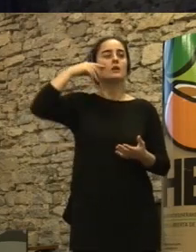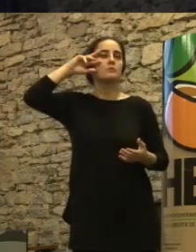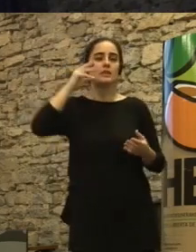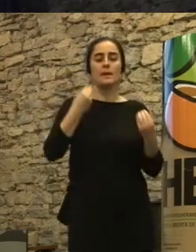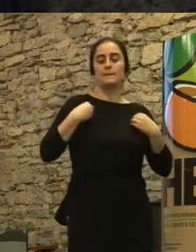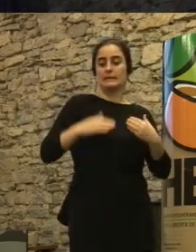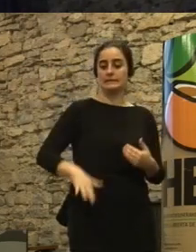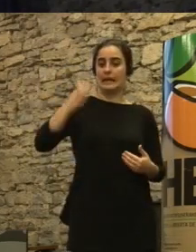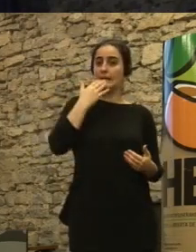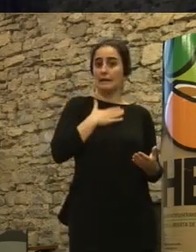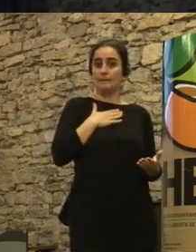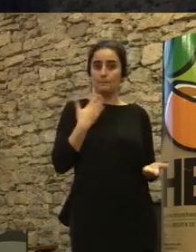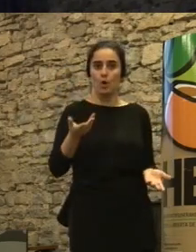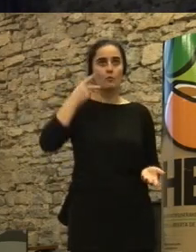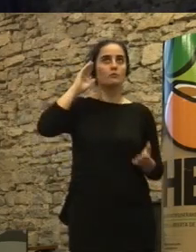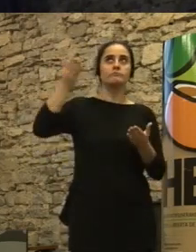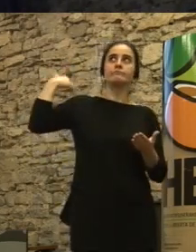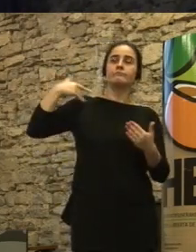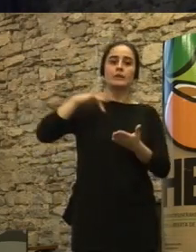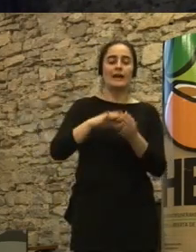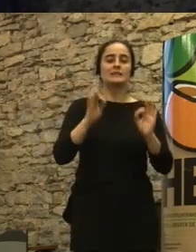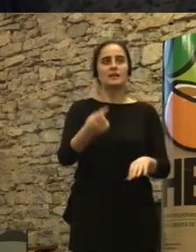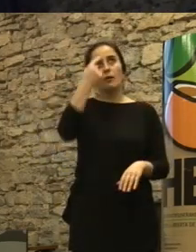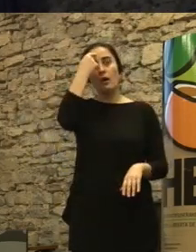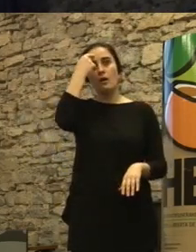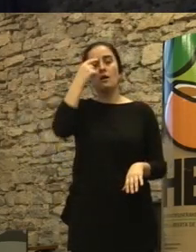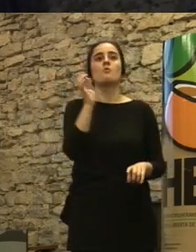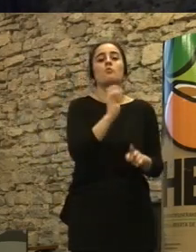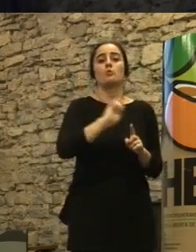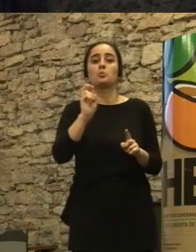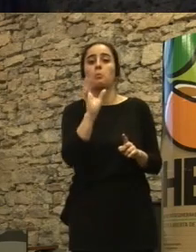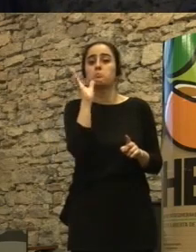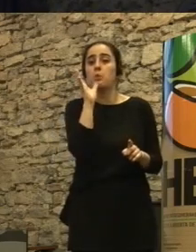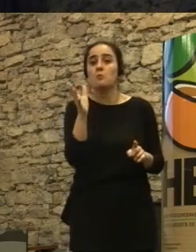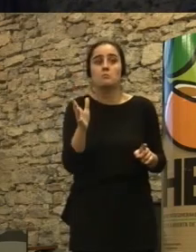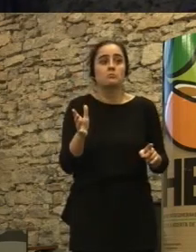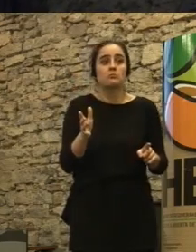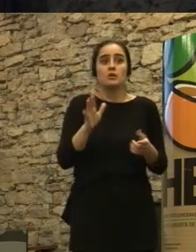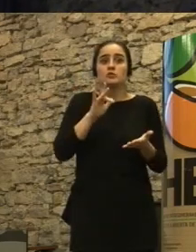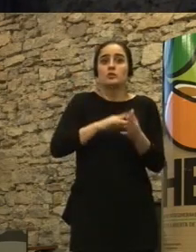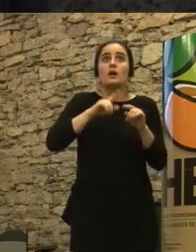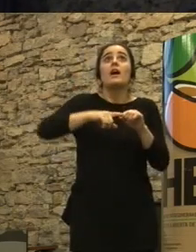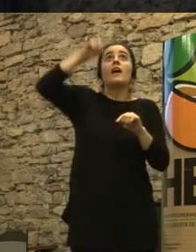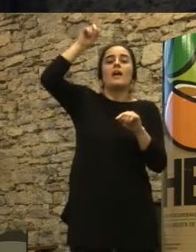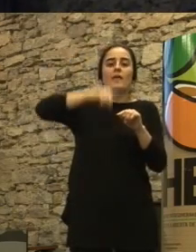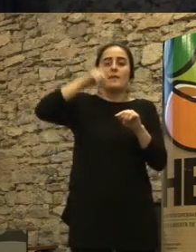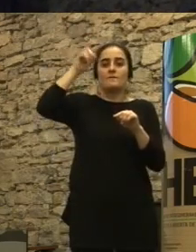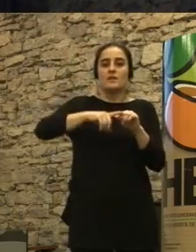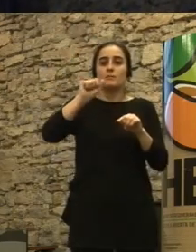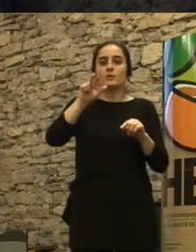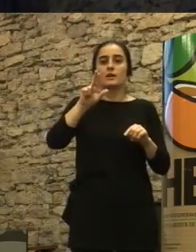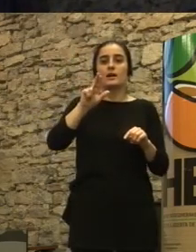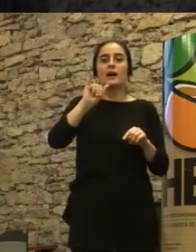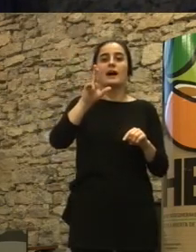como la que haya podido tener yo o tú también, uh-huh. y lo echa en falta. Claro. Y hay gente que lo hace porque tiene el edificio tomado por Airbnb, por